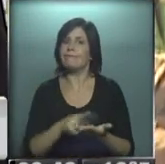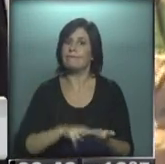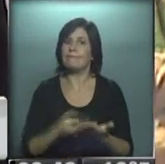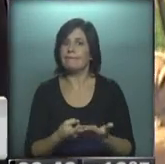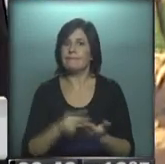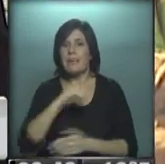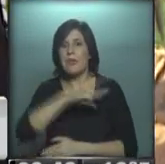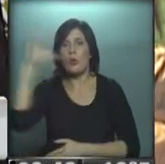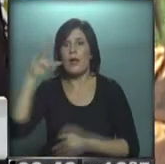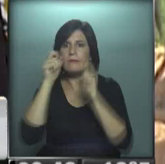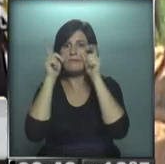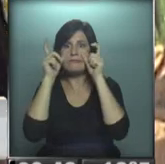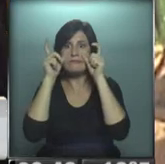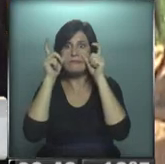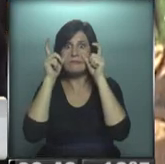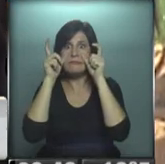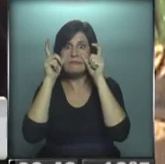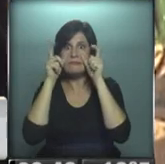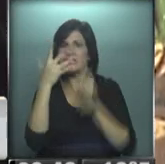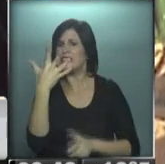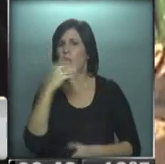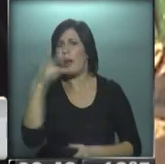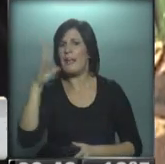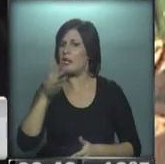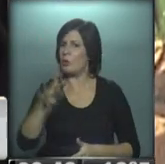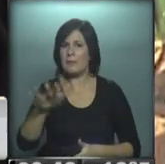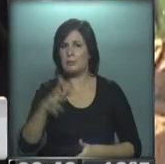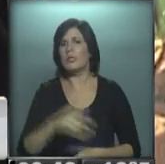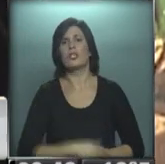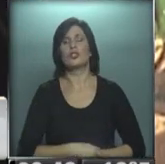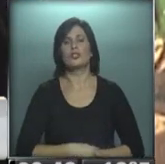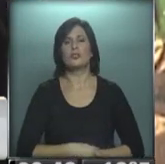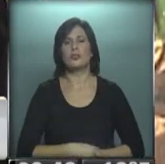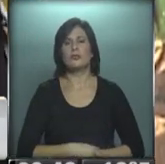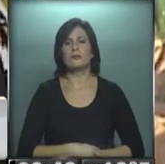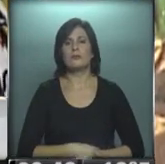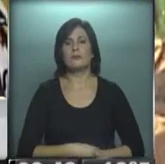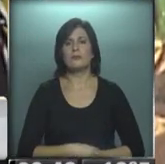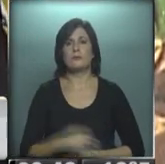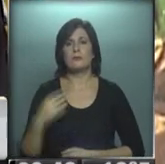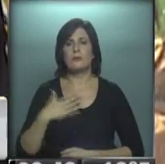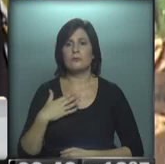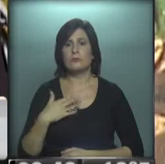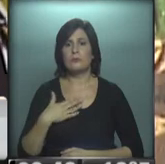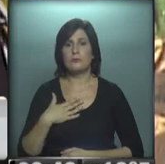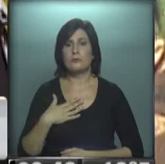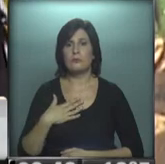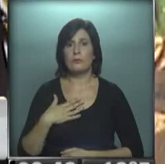a la madrugada, eso de las 5 de la mañana, y me fui a la cuna de